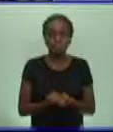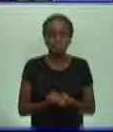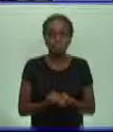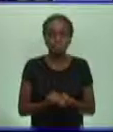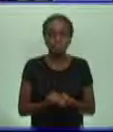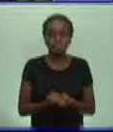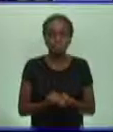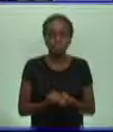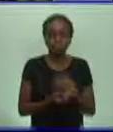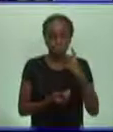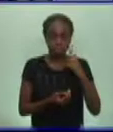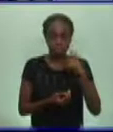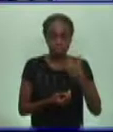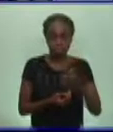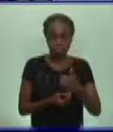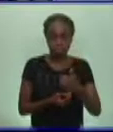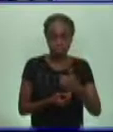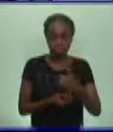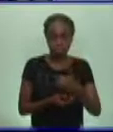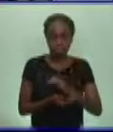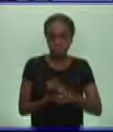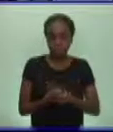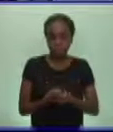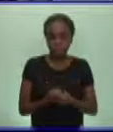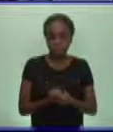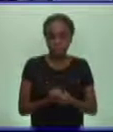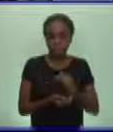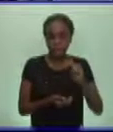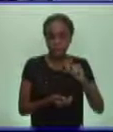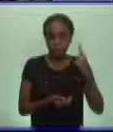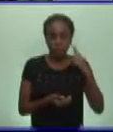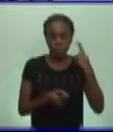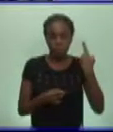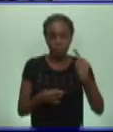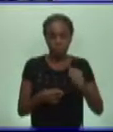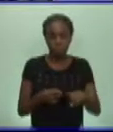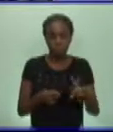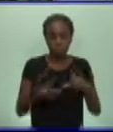¿La vieron bien? Ahora